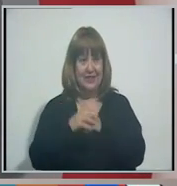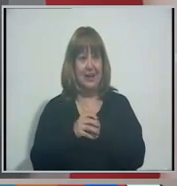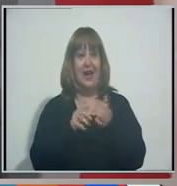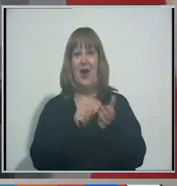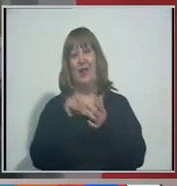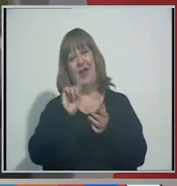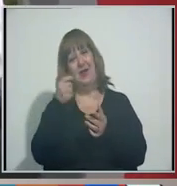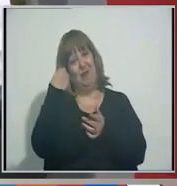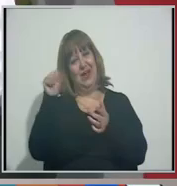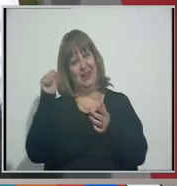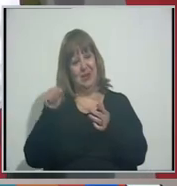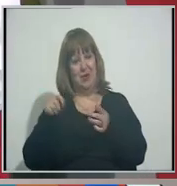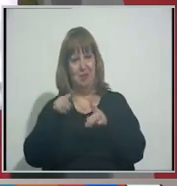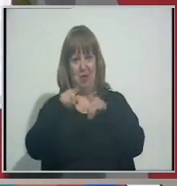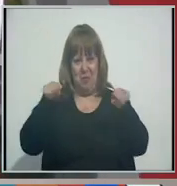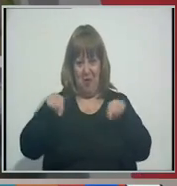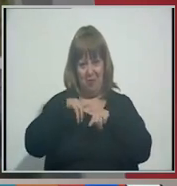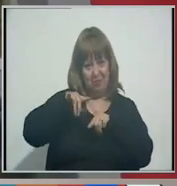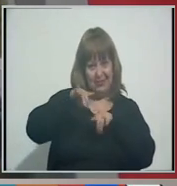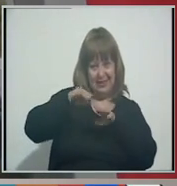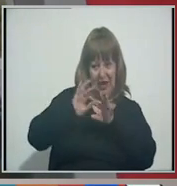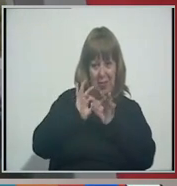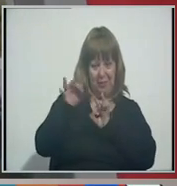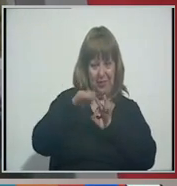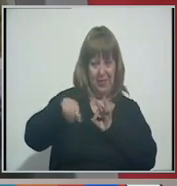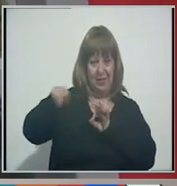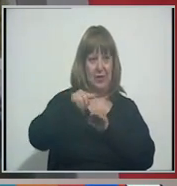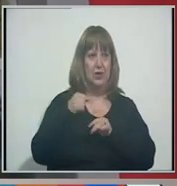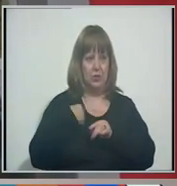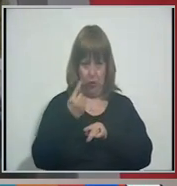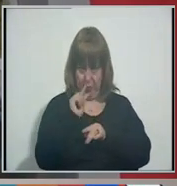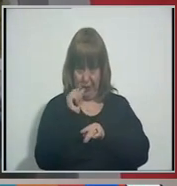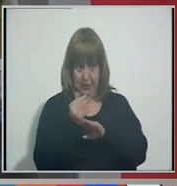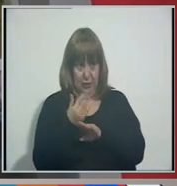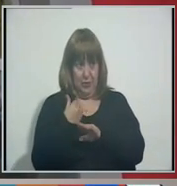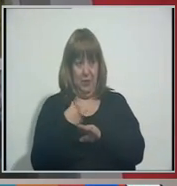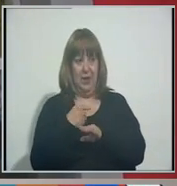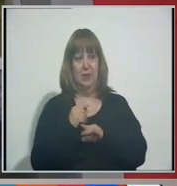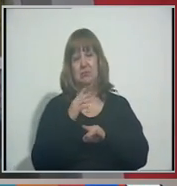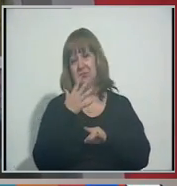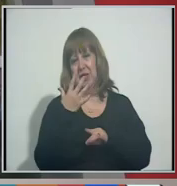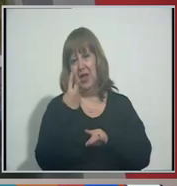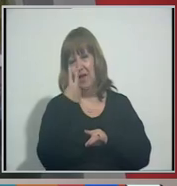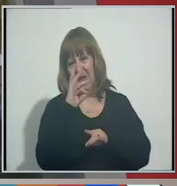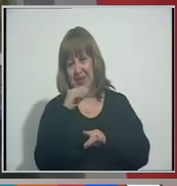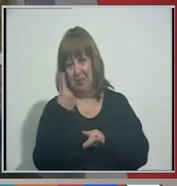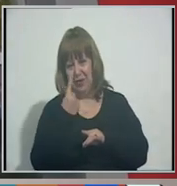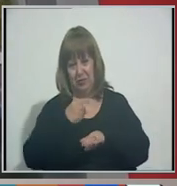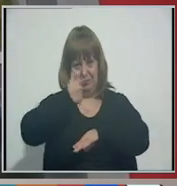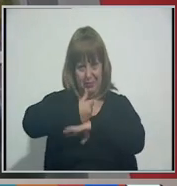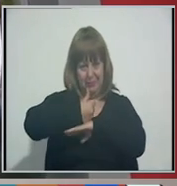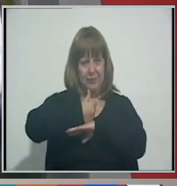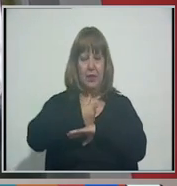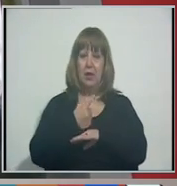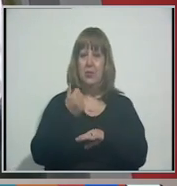horas. Hoy te hiciste la rata. Sí. Le pedimos disculpas. Fui un ratito, a fui un ratito. Los... Ah, fuiste un ratito. Sí, fui unos 20 minutos, estuve. Abel, la